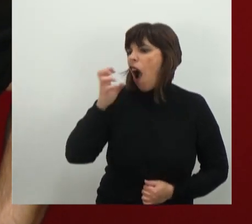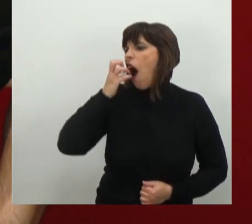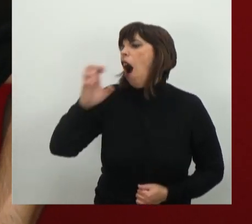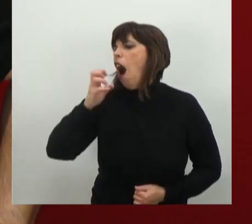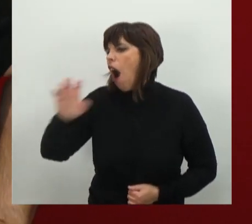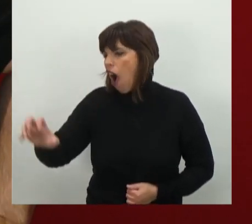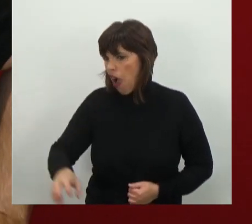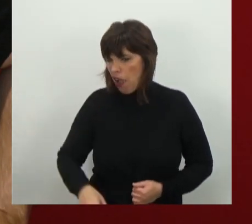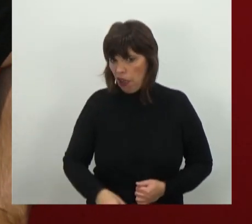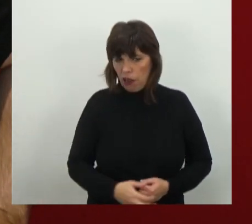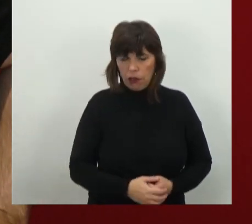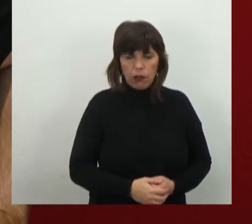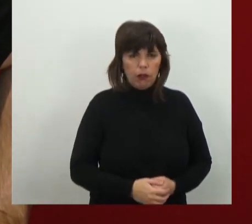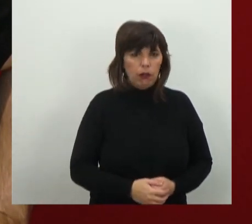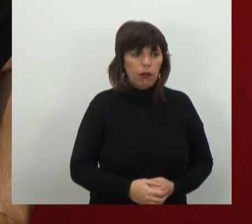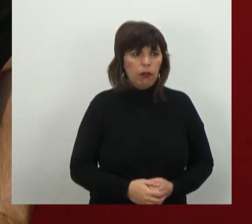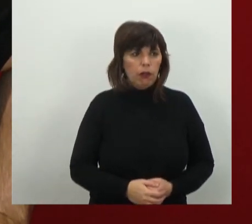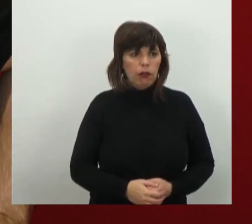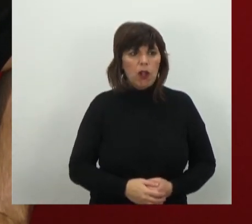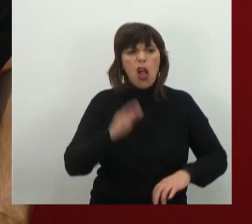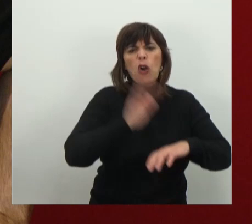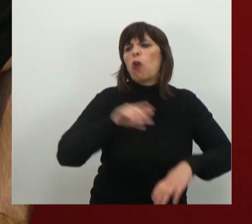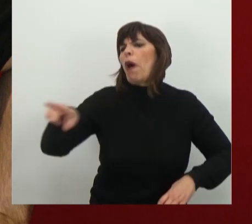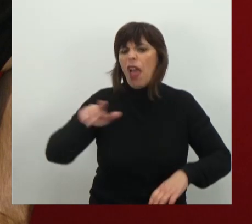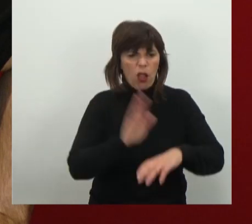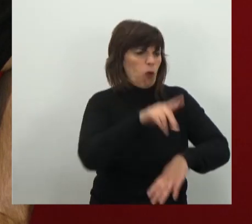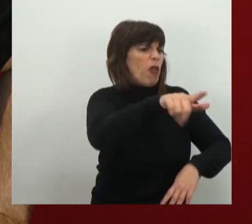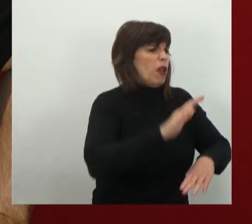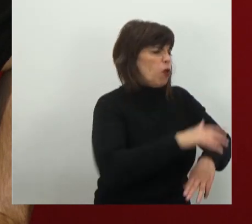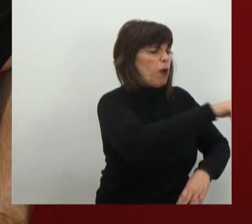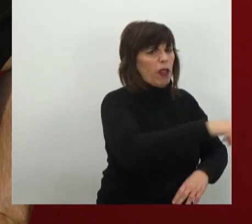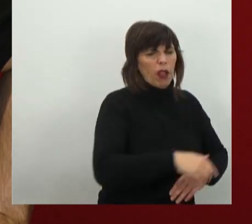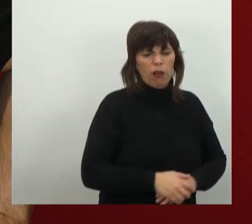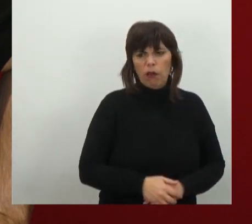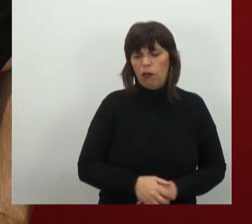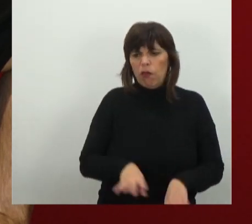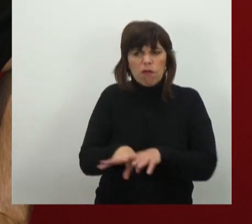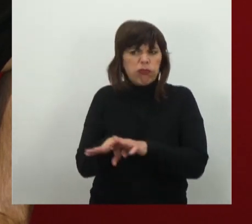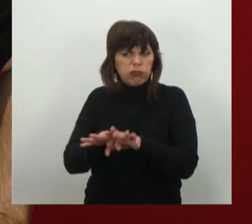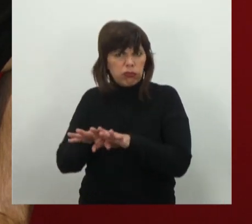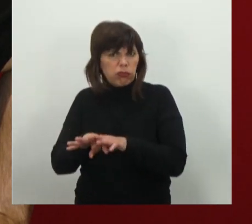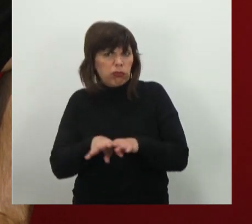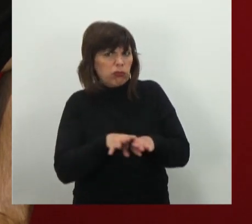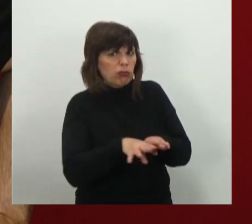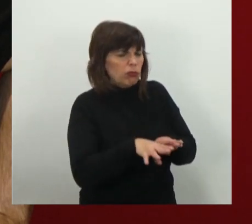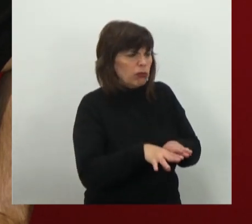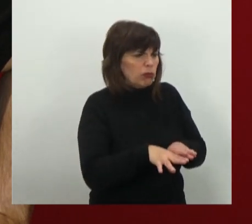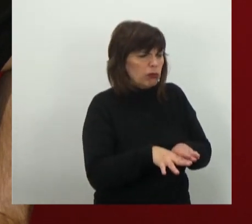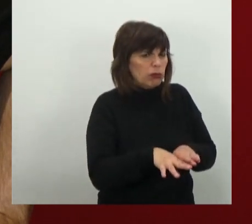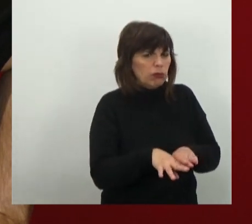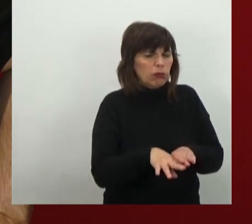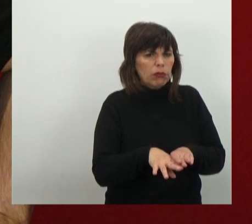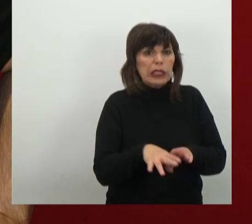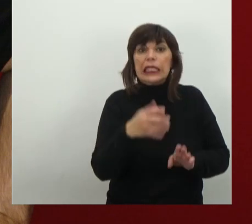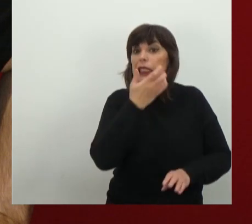Cuando uno está agobiado, le da la culpa a otros, juzga a otros. Cuando uno